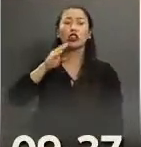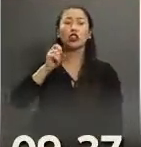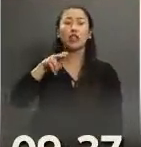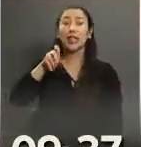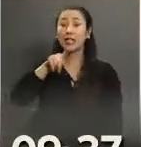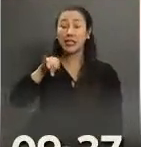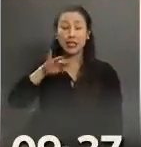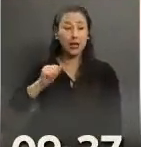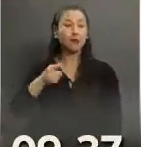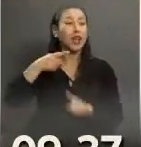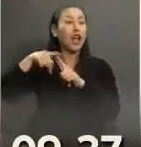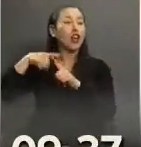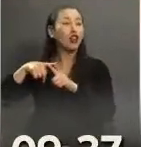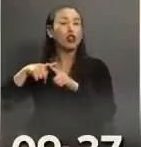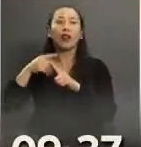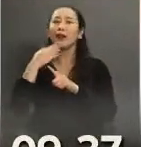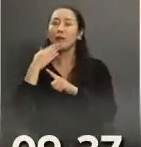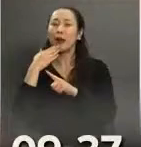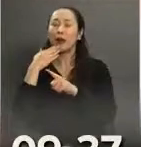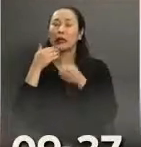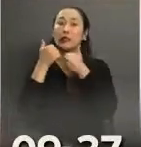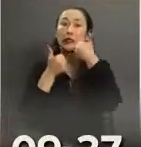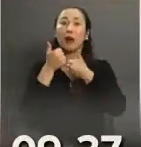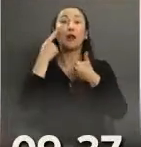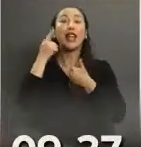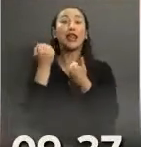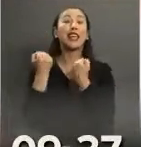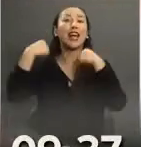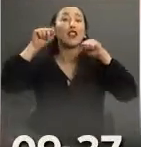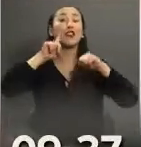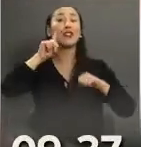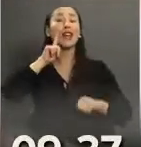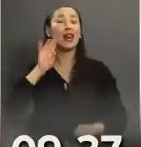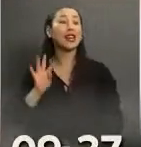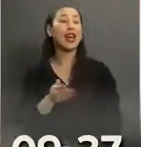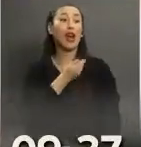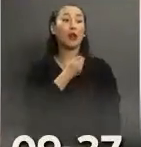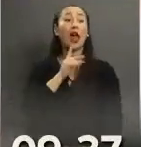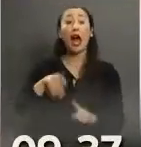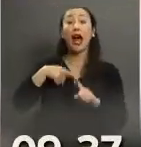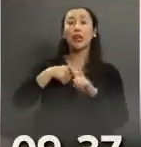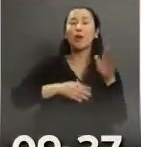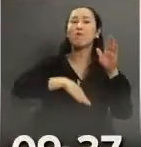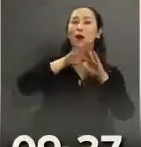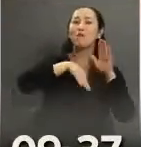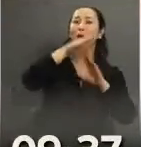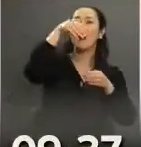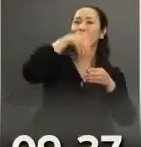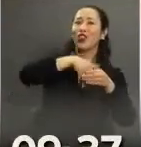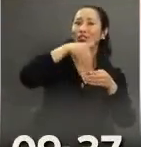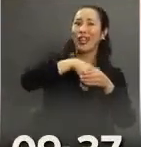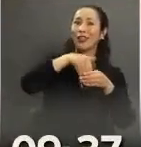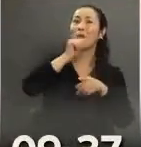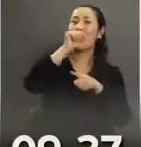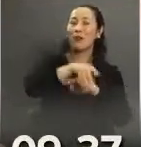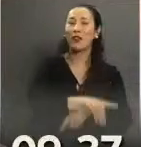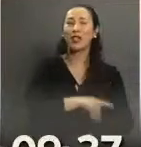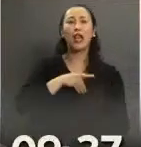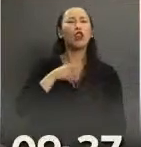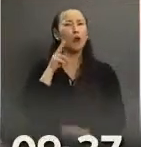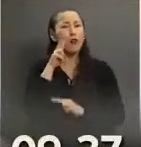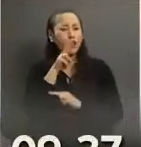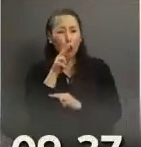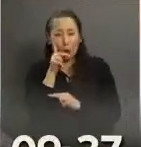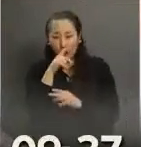Está bonito, pero yo creo que va a ser un reflejo de lo que se viene acá. Y además mucha más gente votando en la primaria de Pro Dignidad. ¿Y cómo ha visto la última recta ya de